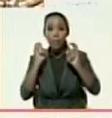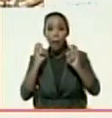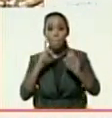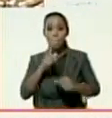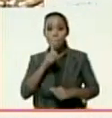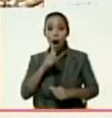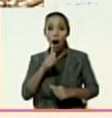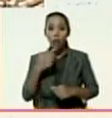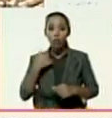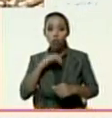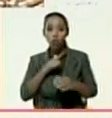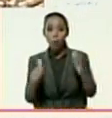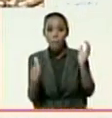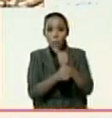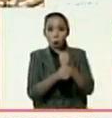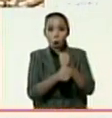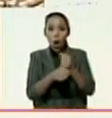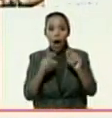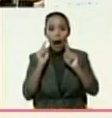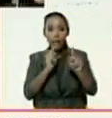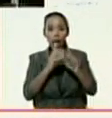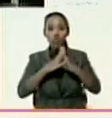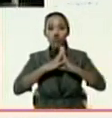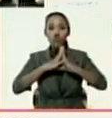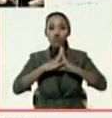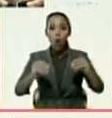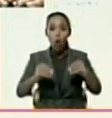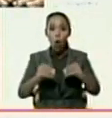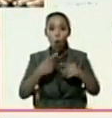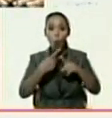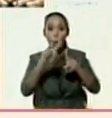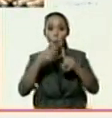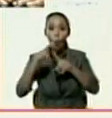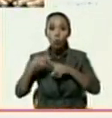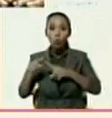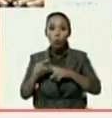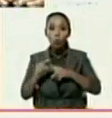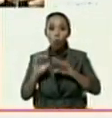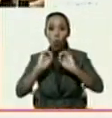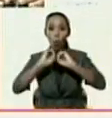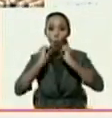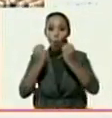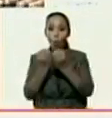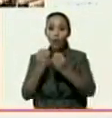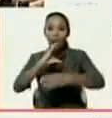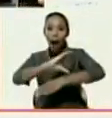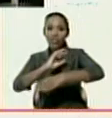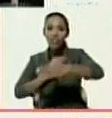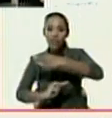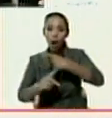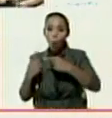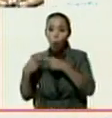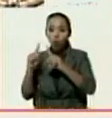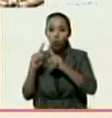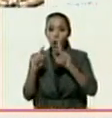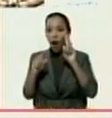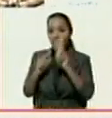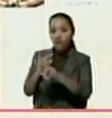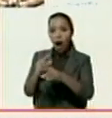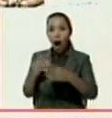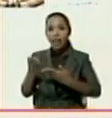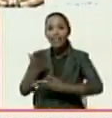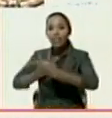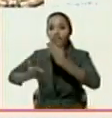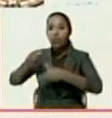tomando previsiones en todos los otros depósitos de CanTV y en todo lo que tenga que ver con el servicio